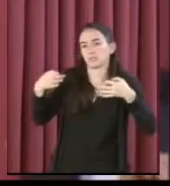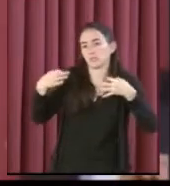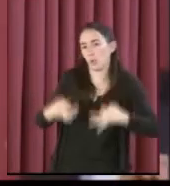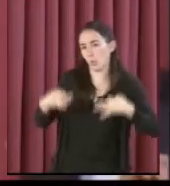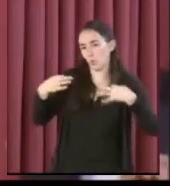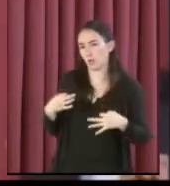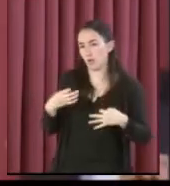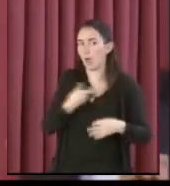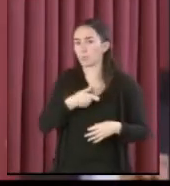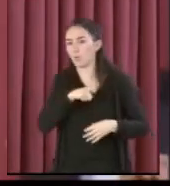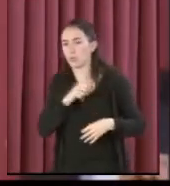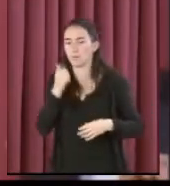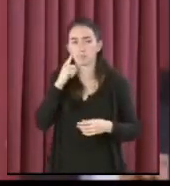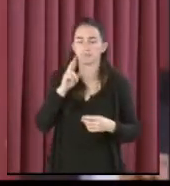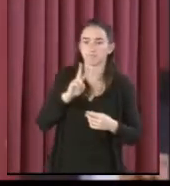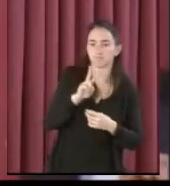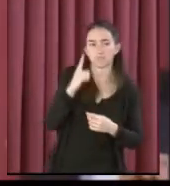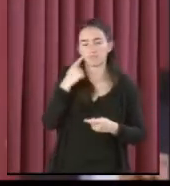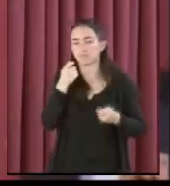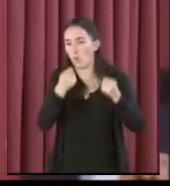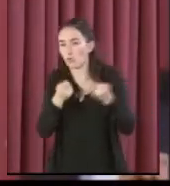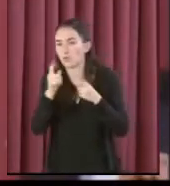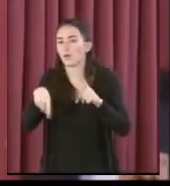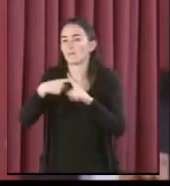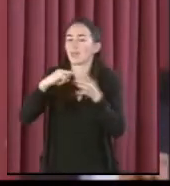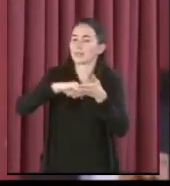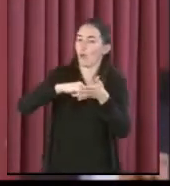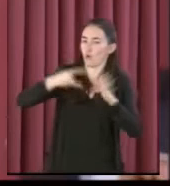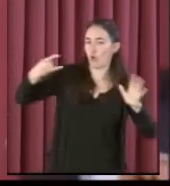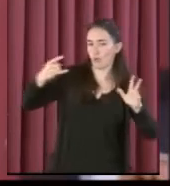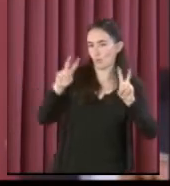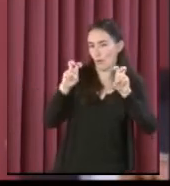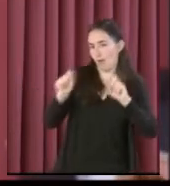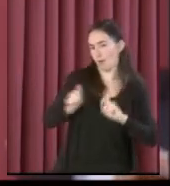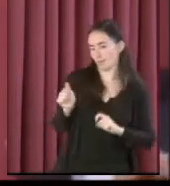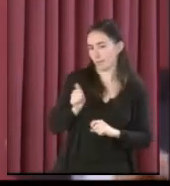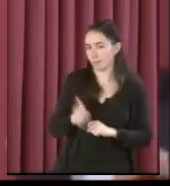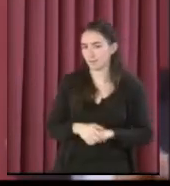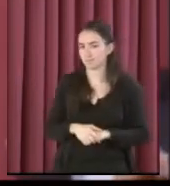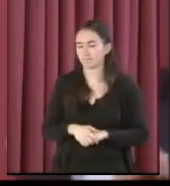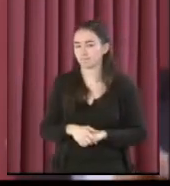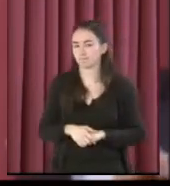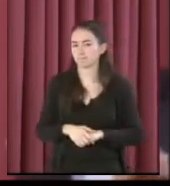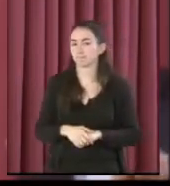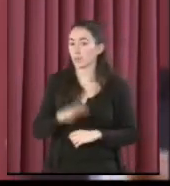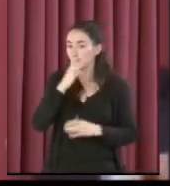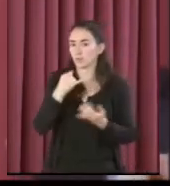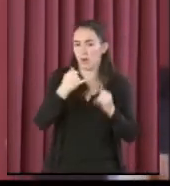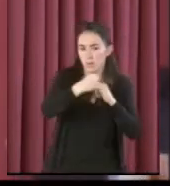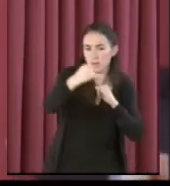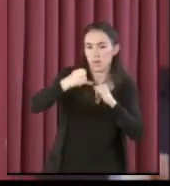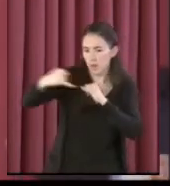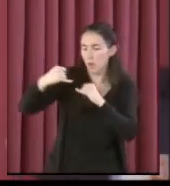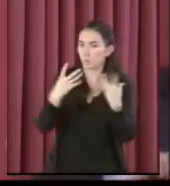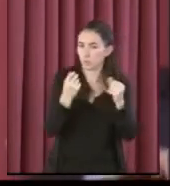de policías de barrio y la utilización de las nuevas tecnologías. El desarrollo de todas estas líneas de trabajo